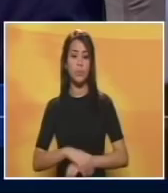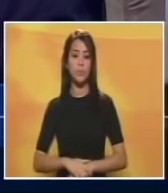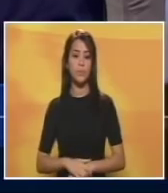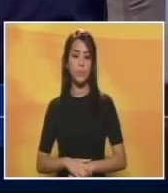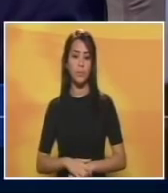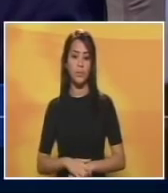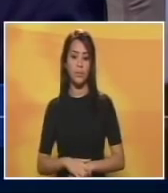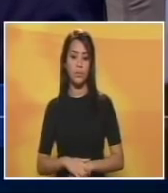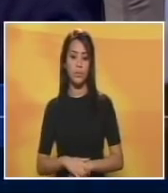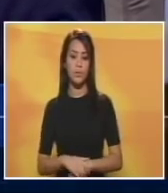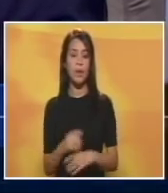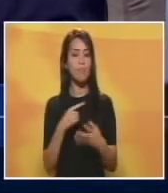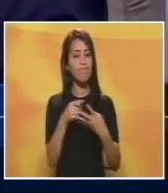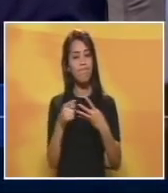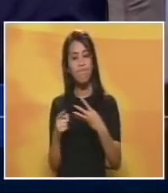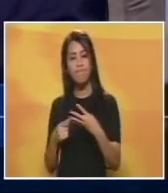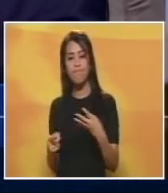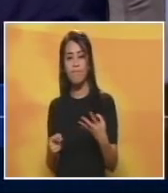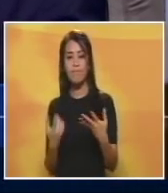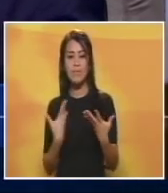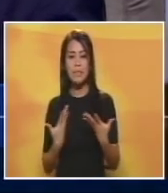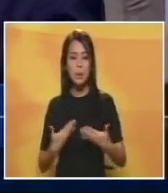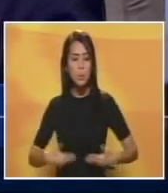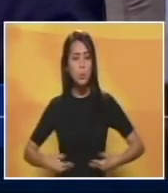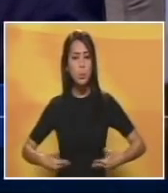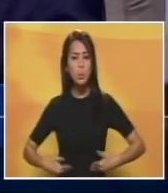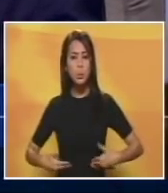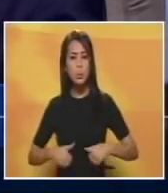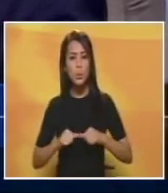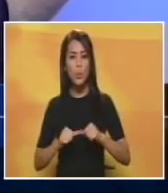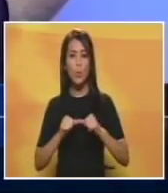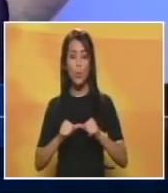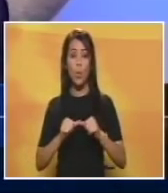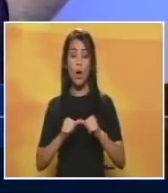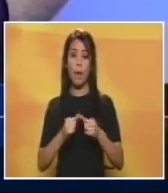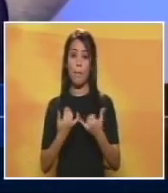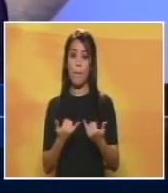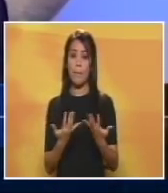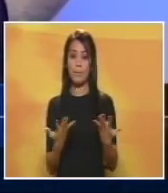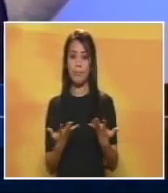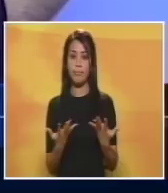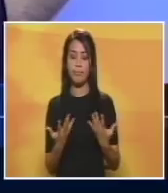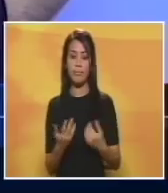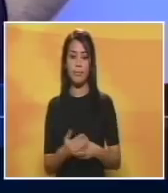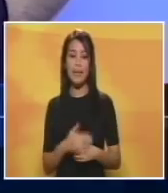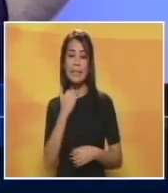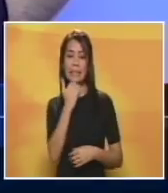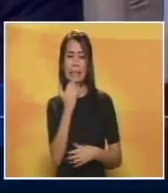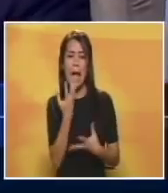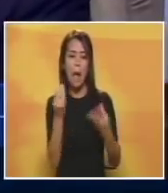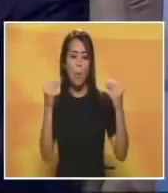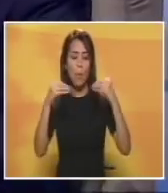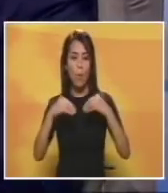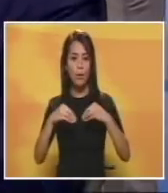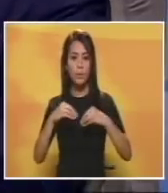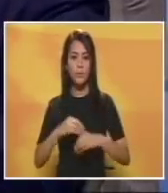tenido diversos intentos, diversos momentos en los que hemos estado cerca de un